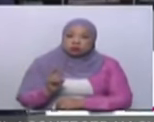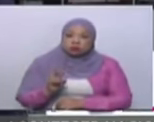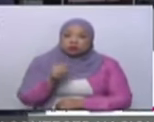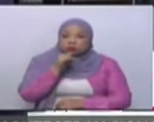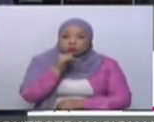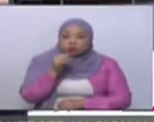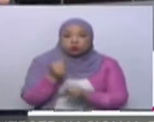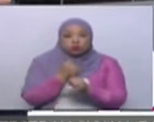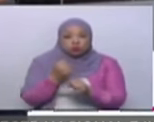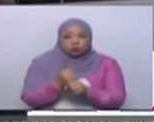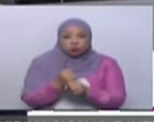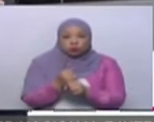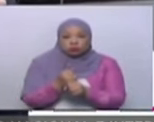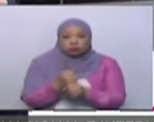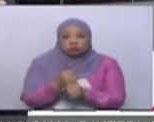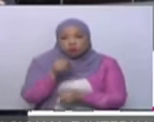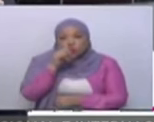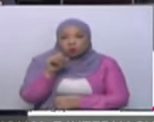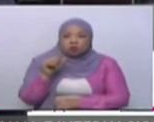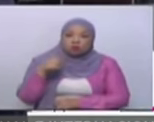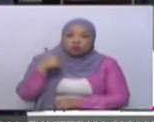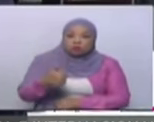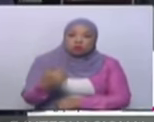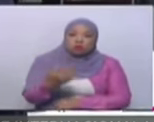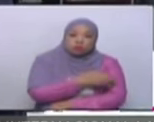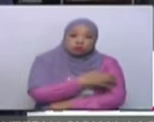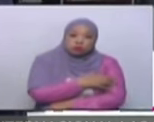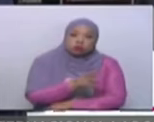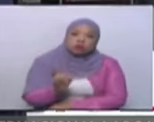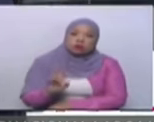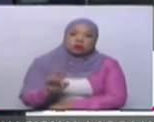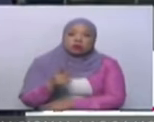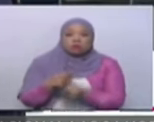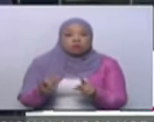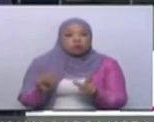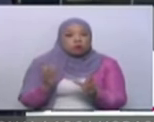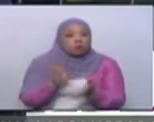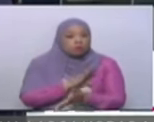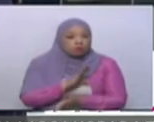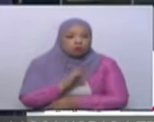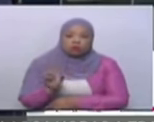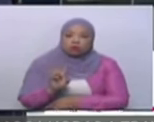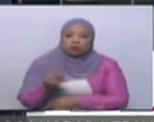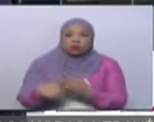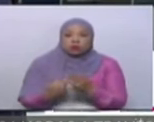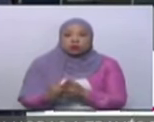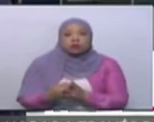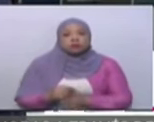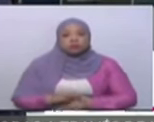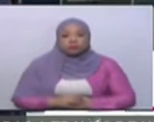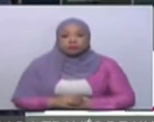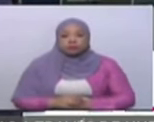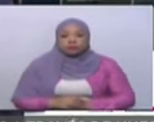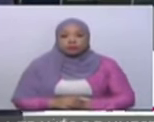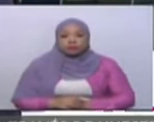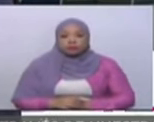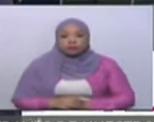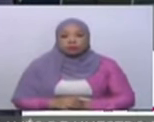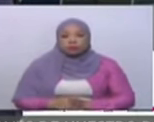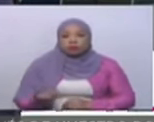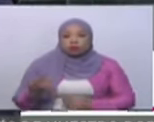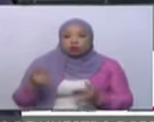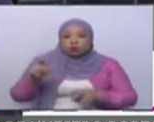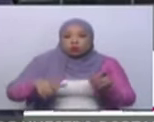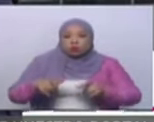denominado desde hace muchos años, inclusive la derecha. Pero no les pertenece a ellos ese concepto. ¿Qué es un enchufado?